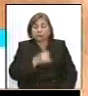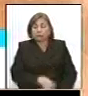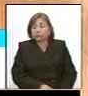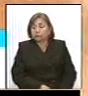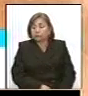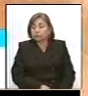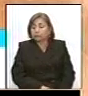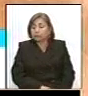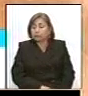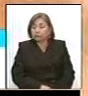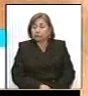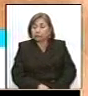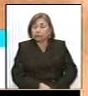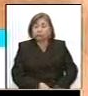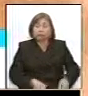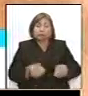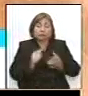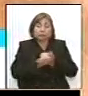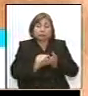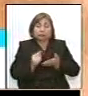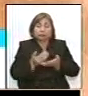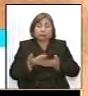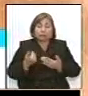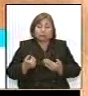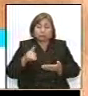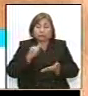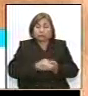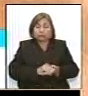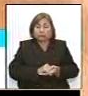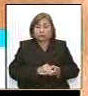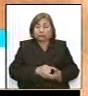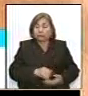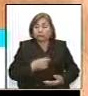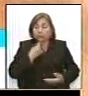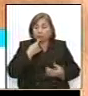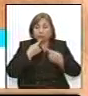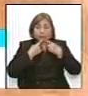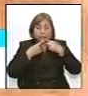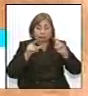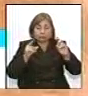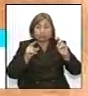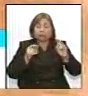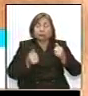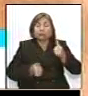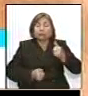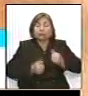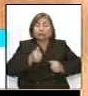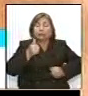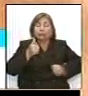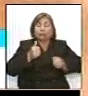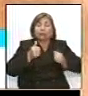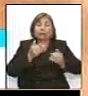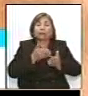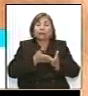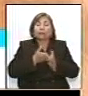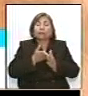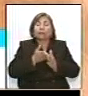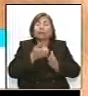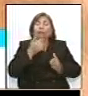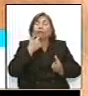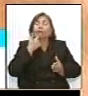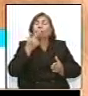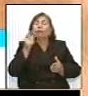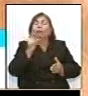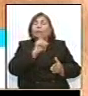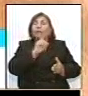rectificado meses antes de que saliera la denuncia, con lo cual de alguna manera lo que se quería decir es que